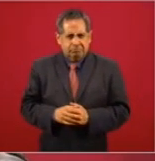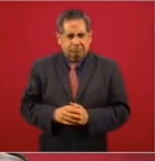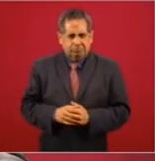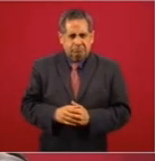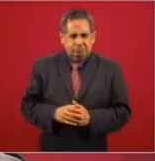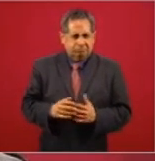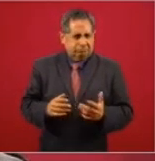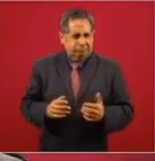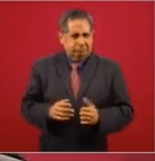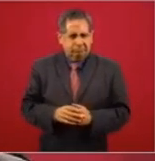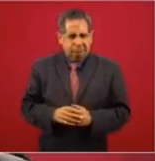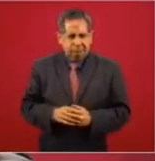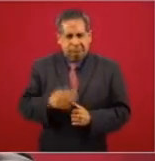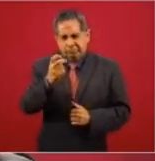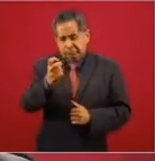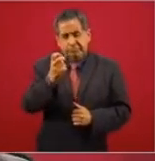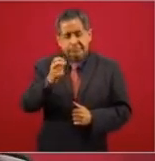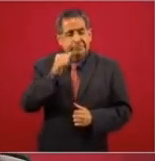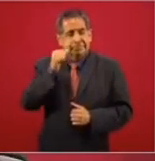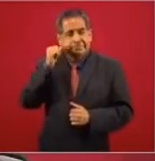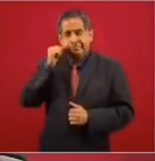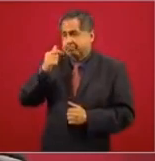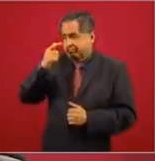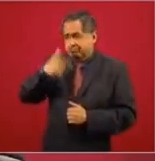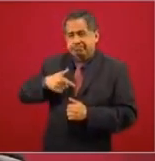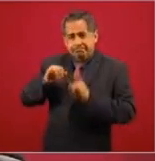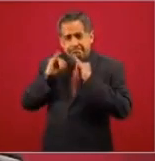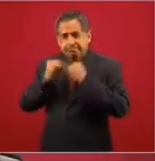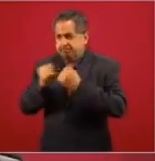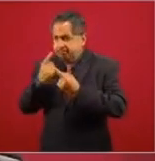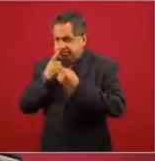de eso hablamos ayer.